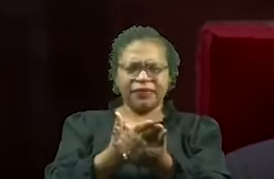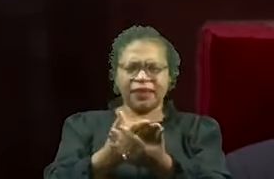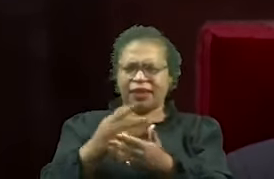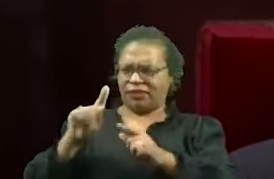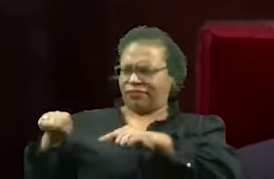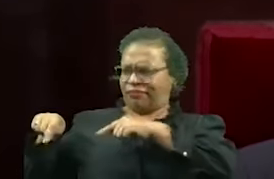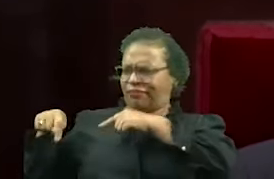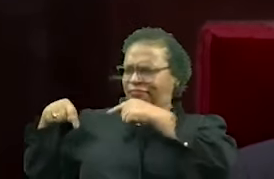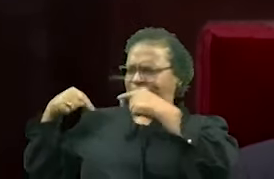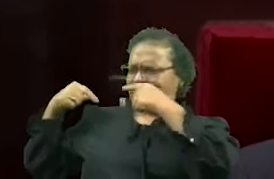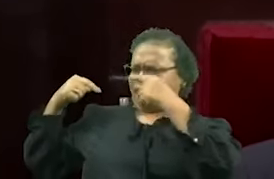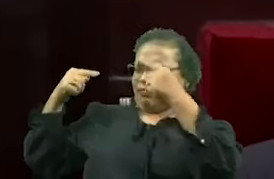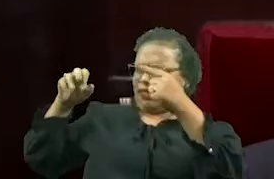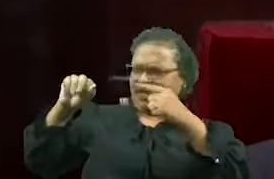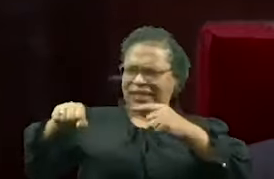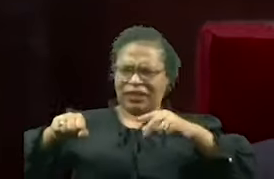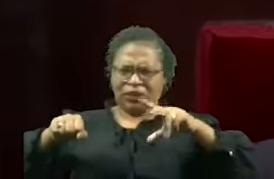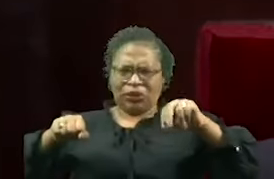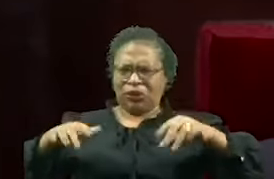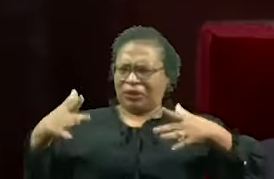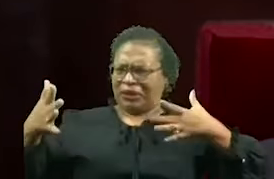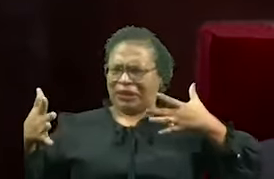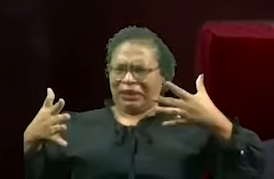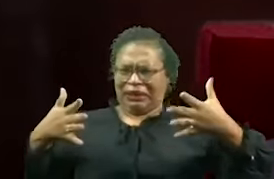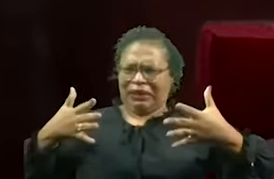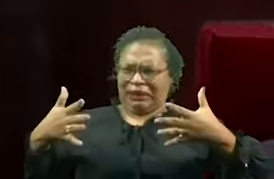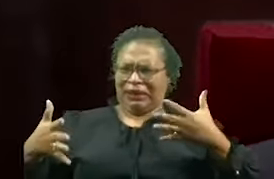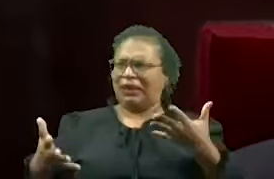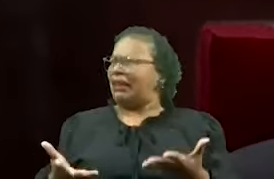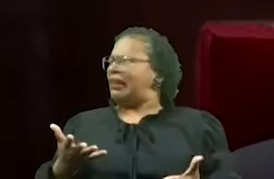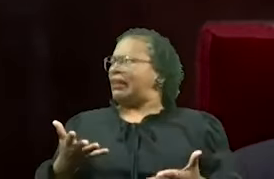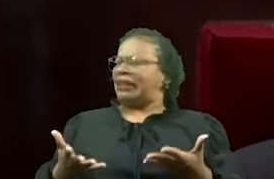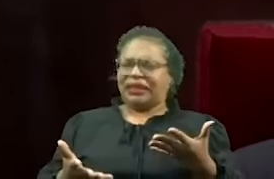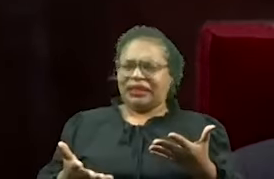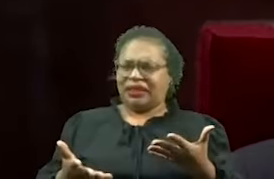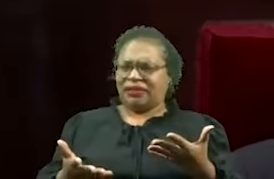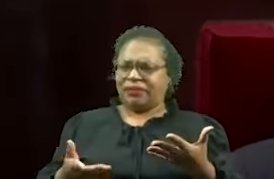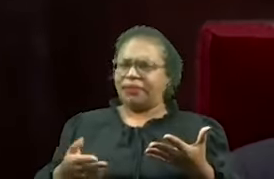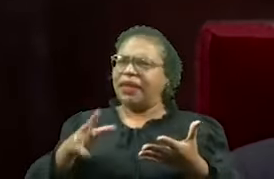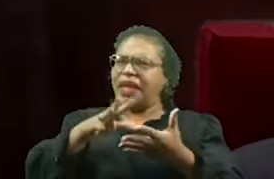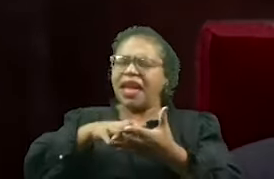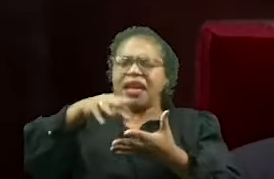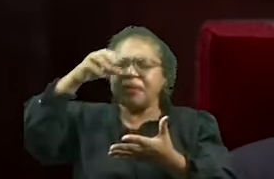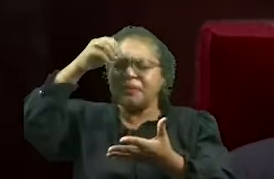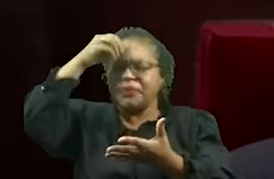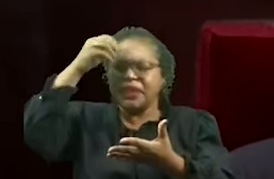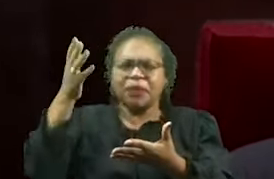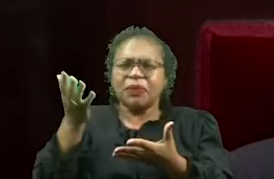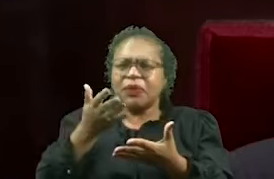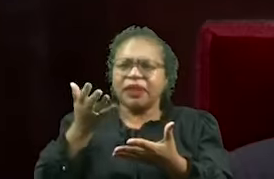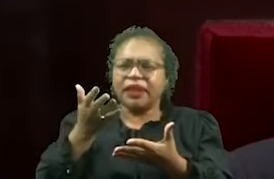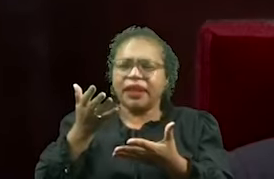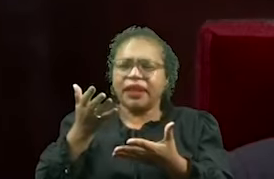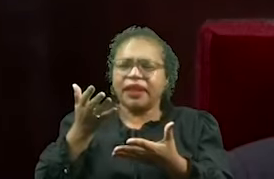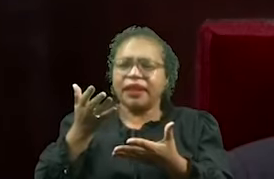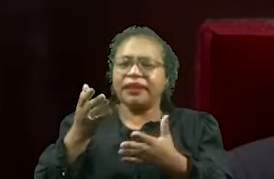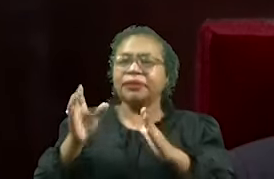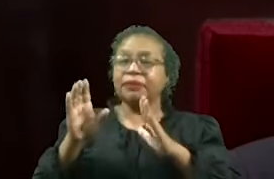este vaivén nos ha dejado una lección Clara la estabilidad constitucional es más que una